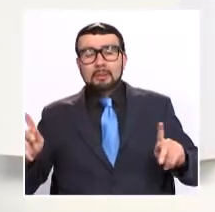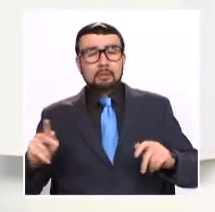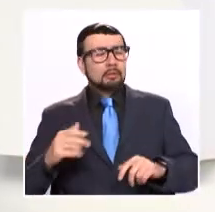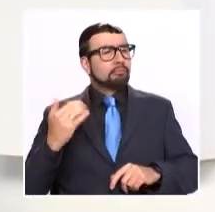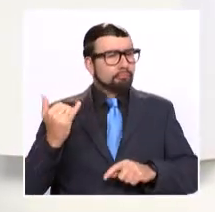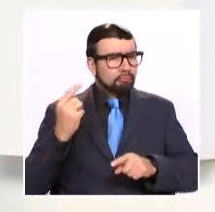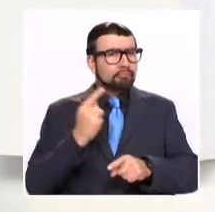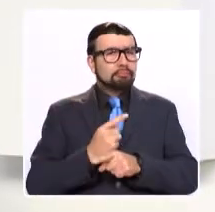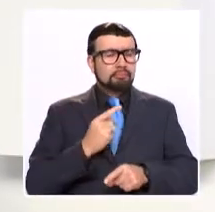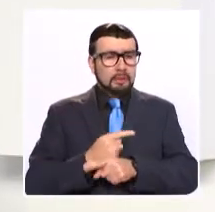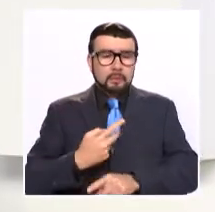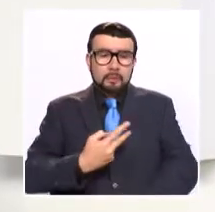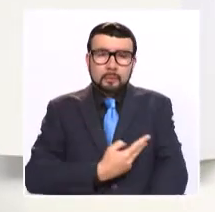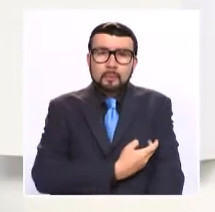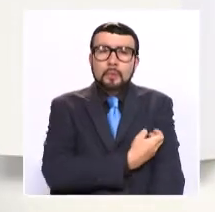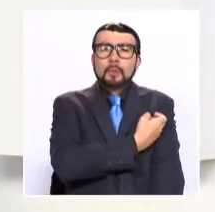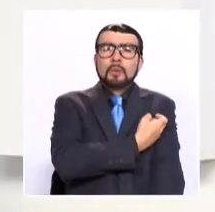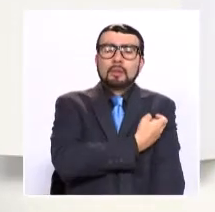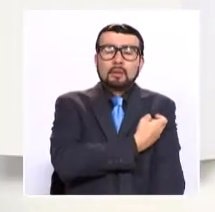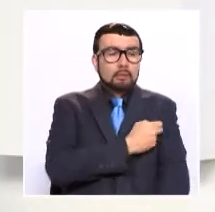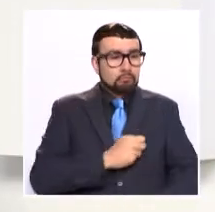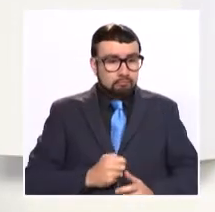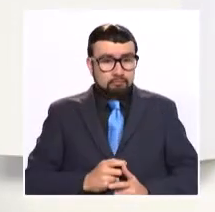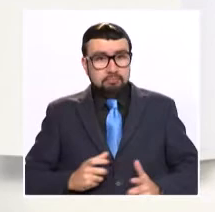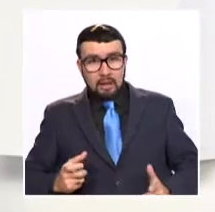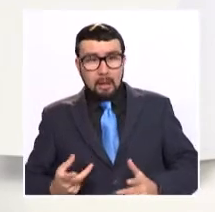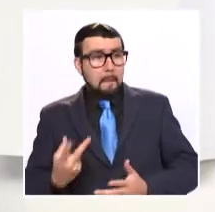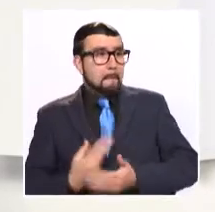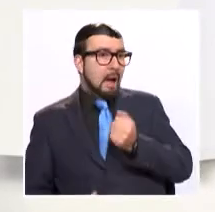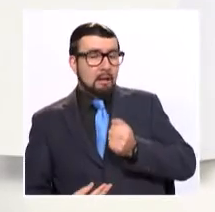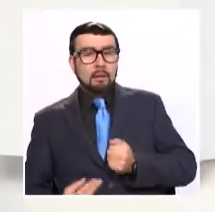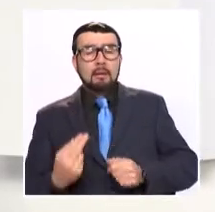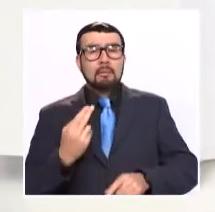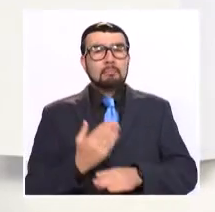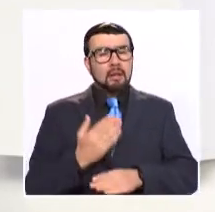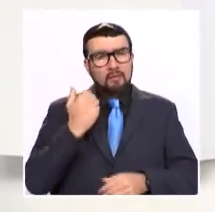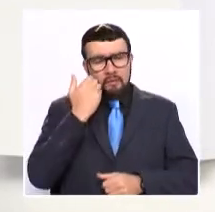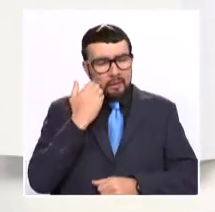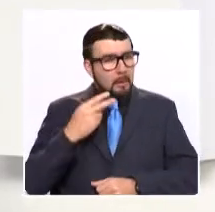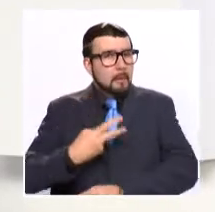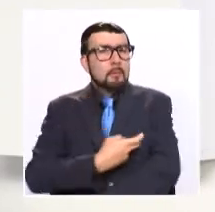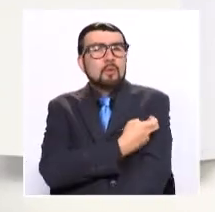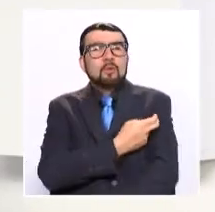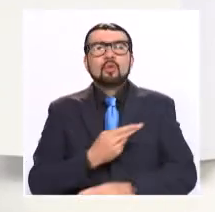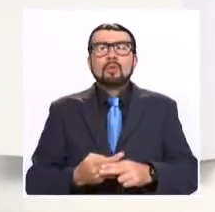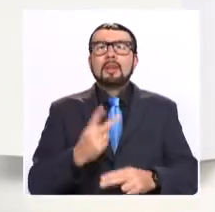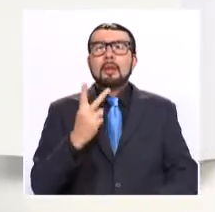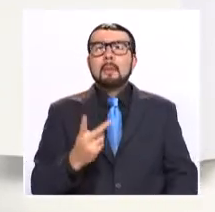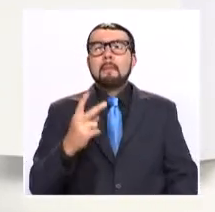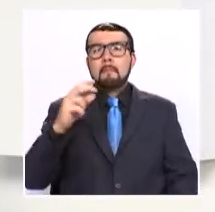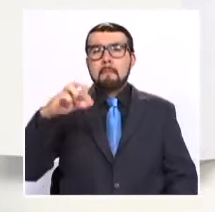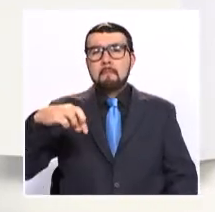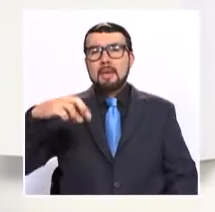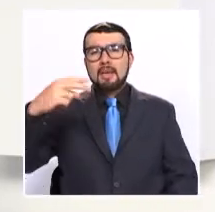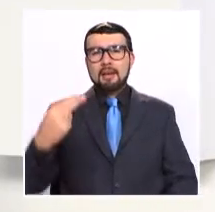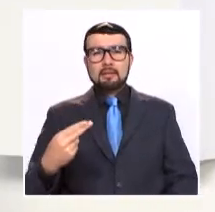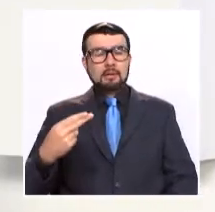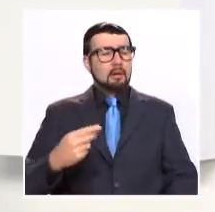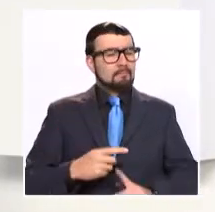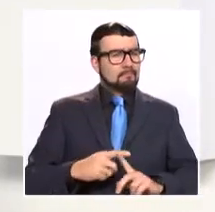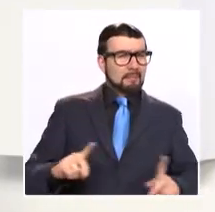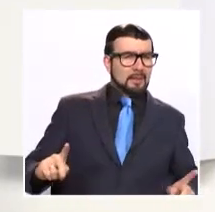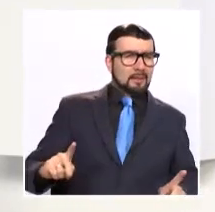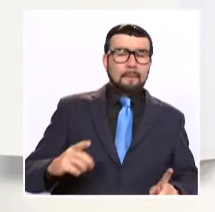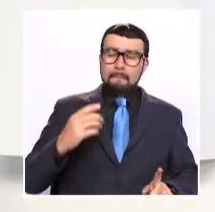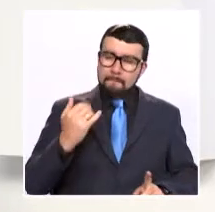efectos postvacunales que se estaban argumentando en ese momento por la vacuna del VPH del virus del papiloma humano. Pero realmente lo